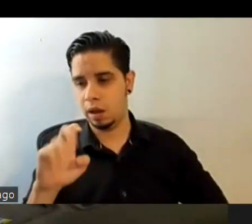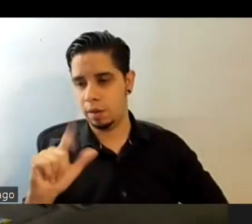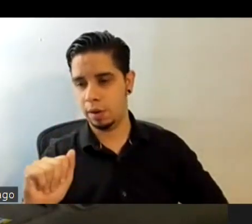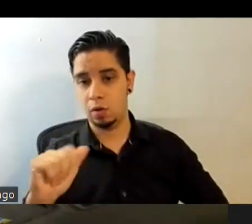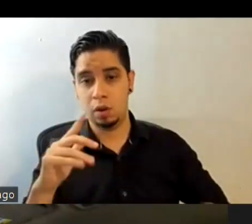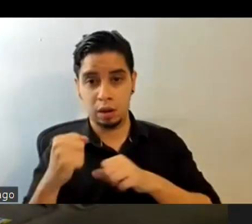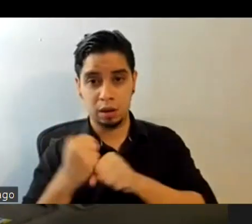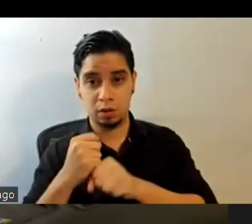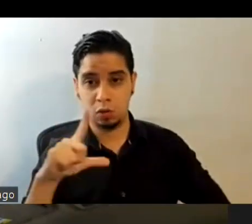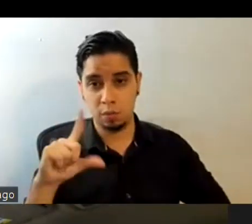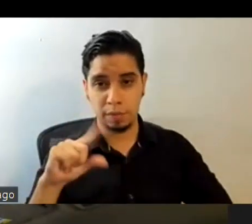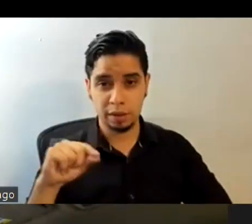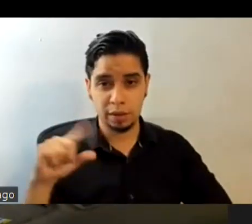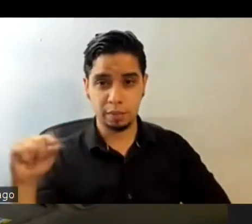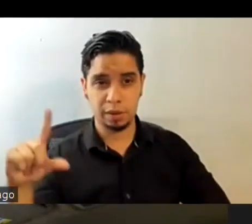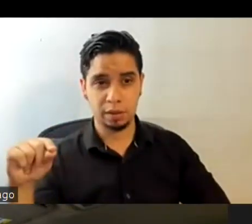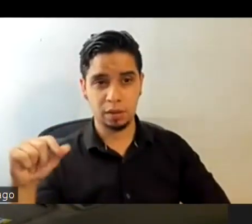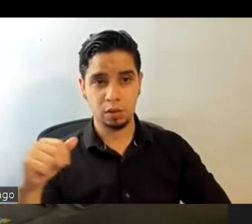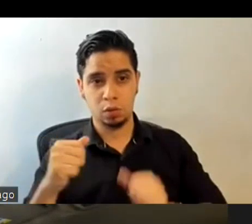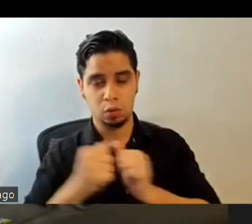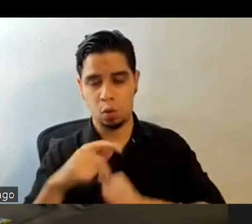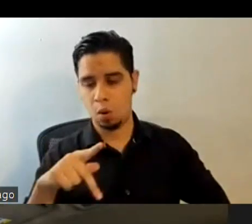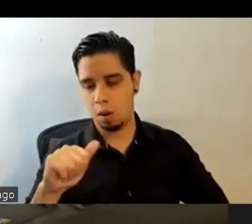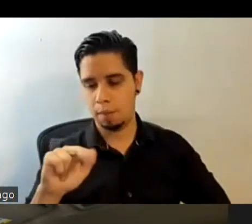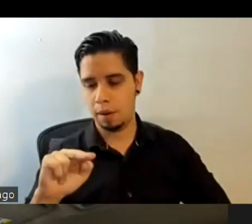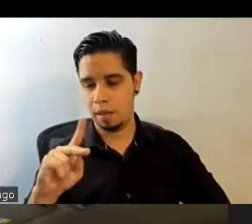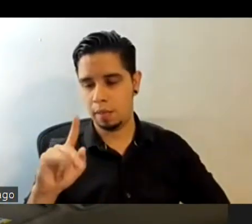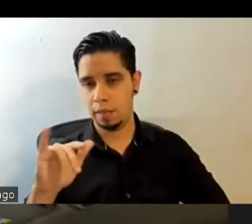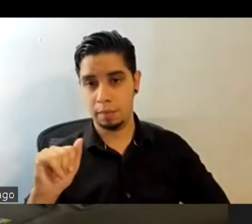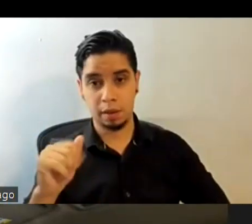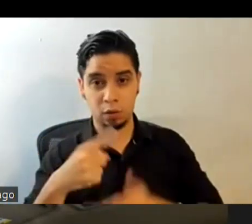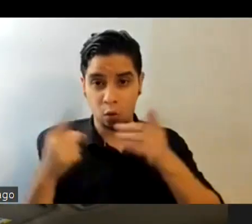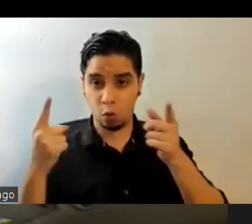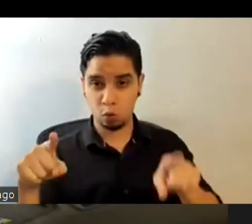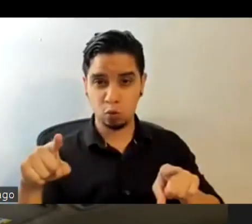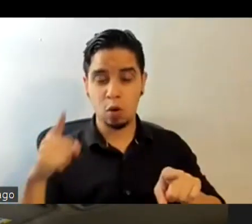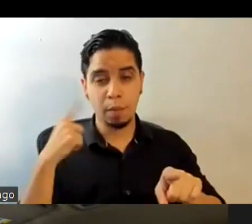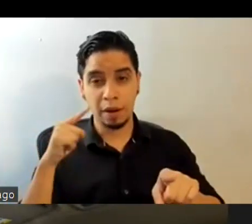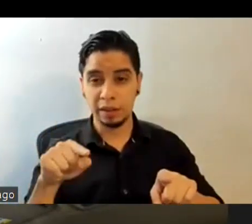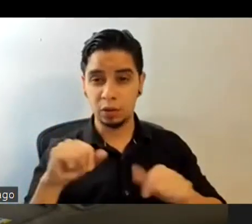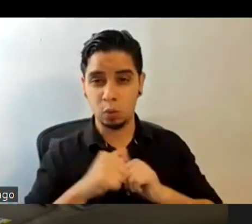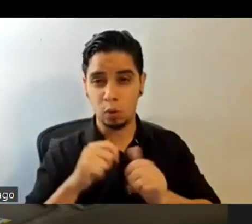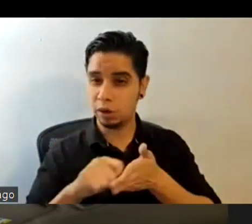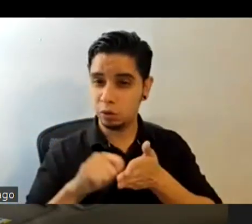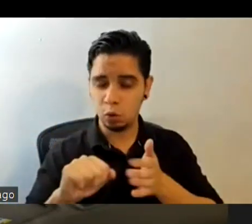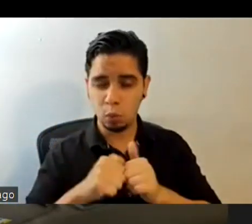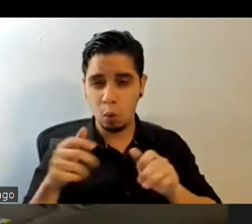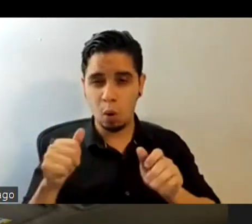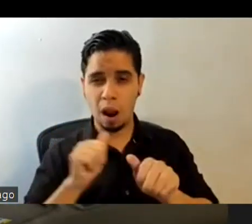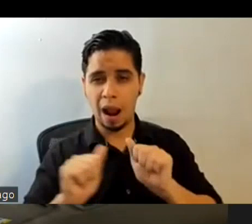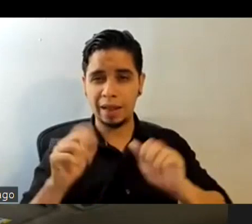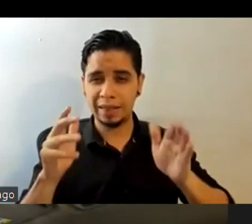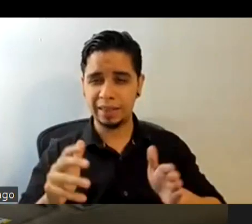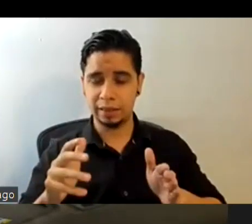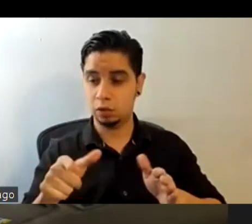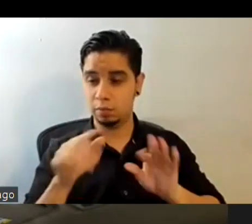año 2020 con la pandemia. ¿Qué pasó ahí a ti como escritor, o sea, como artista? Porque eso es importante